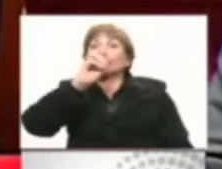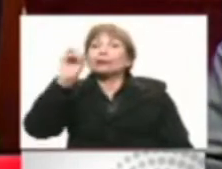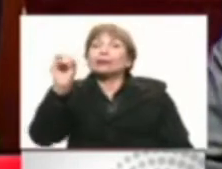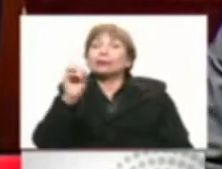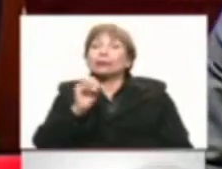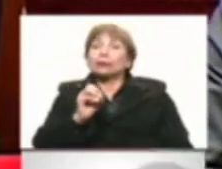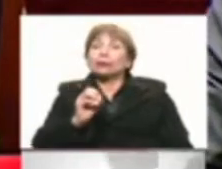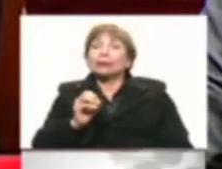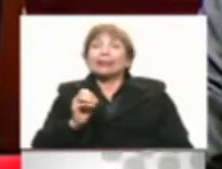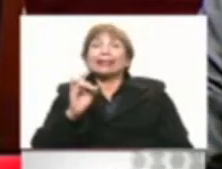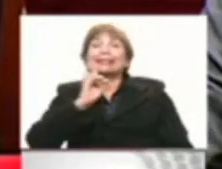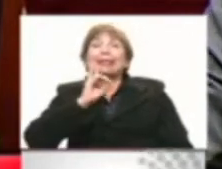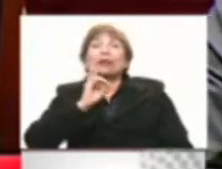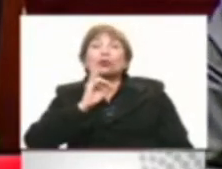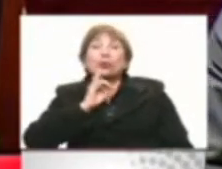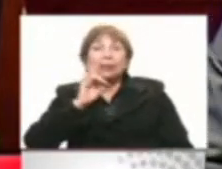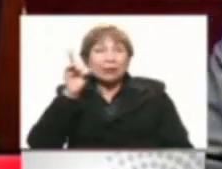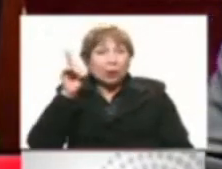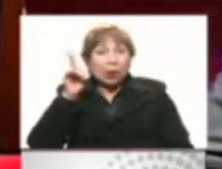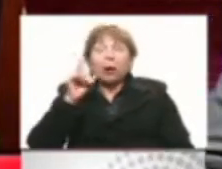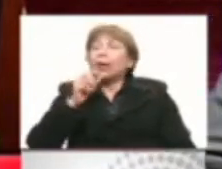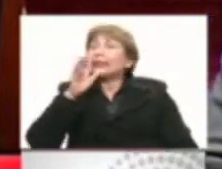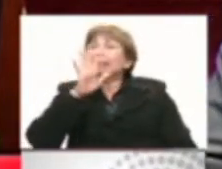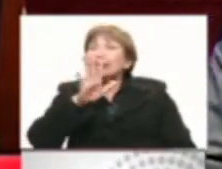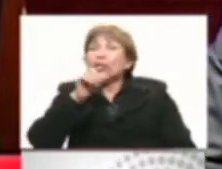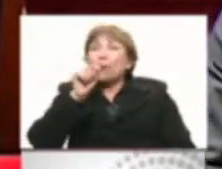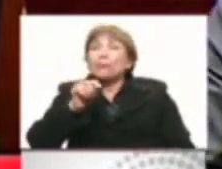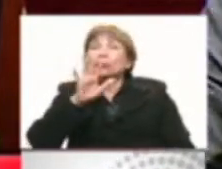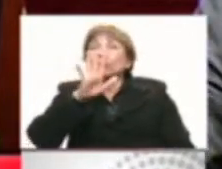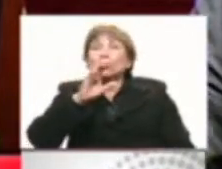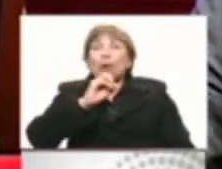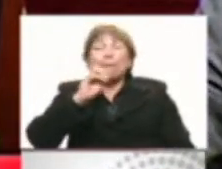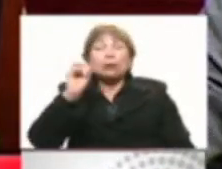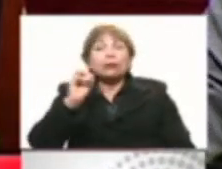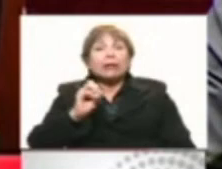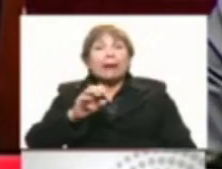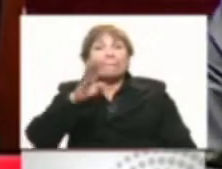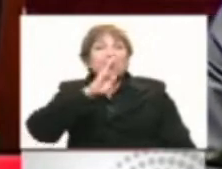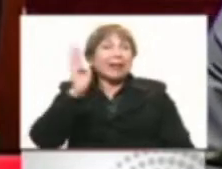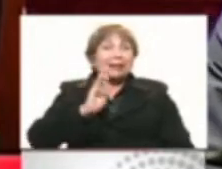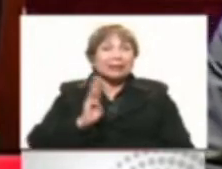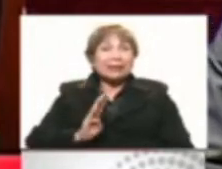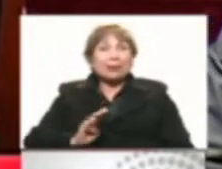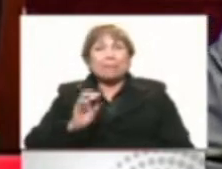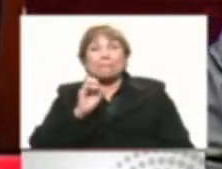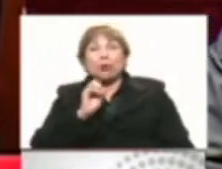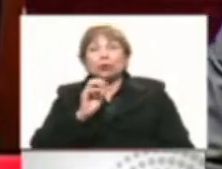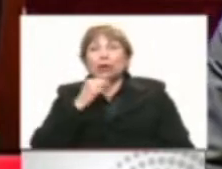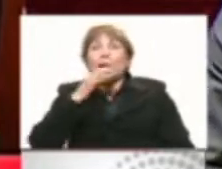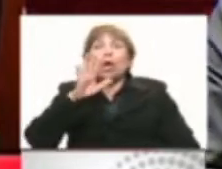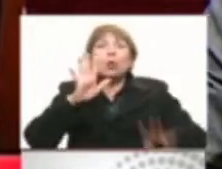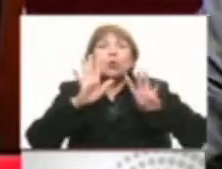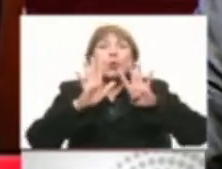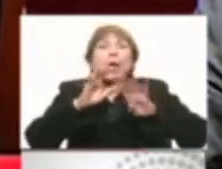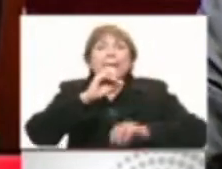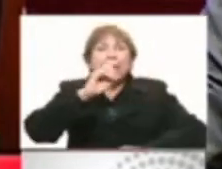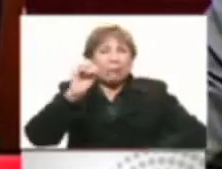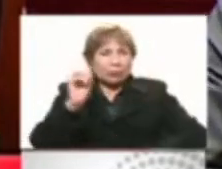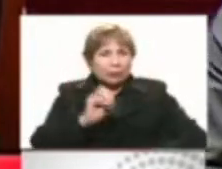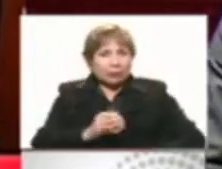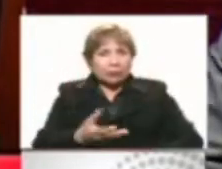4,5%, en Estados Unidos es 5,4%, en el Brasil de Bolsonaro